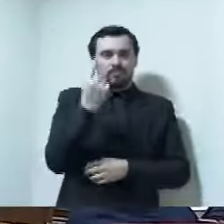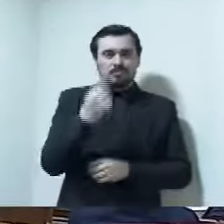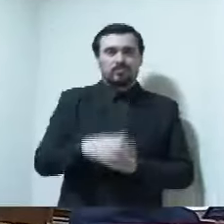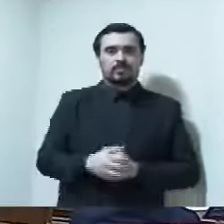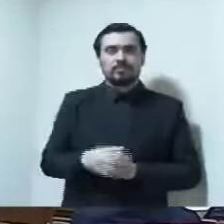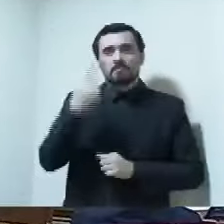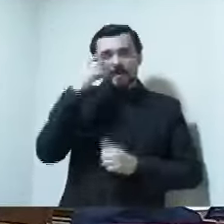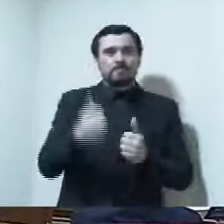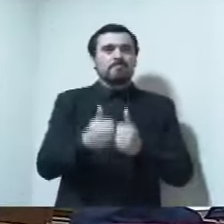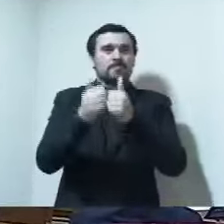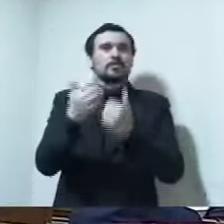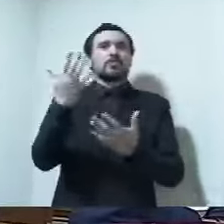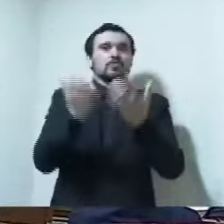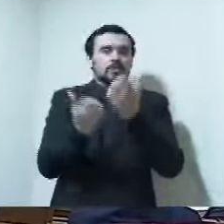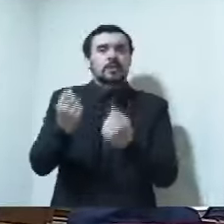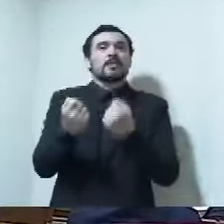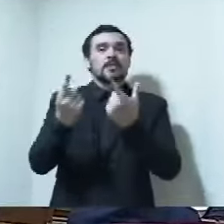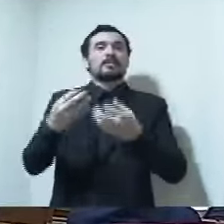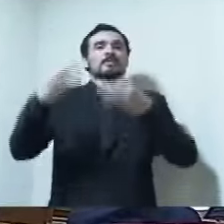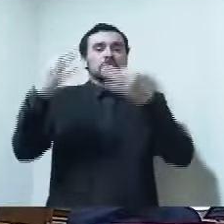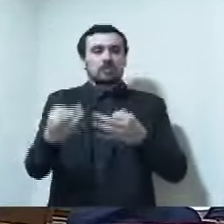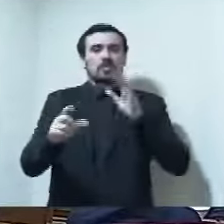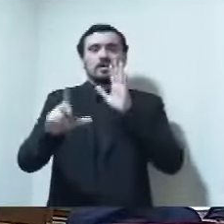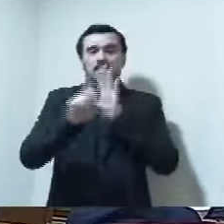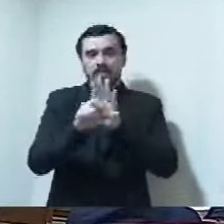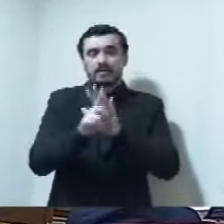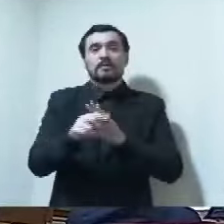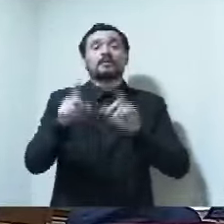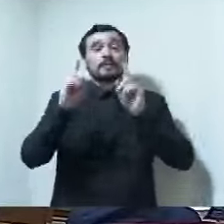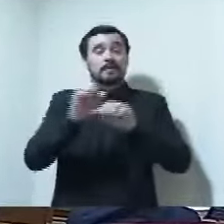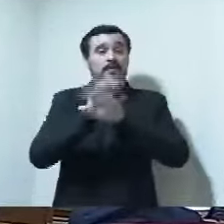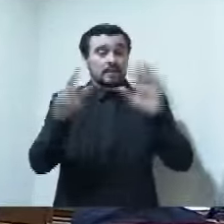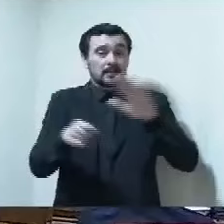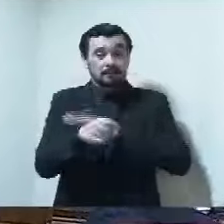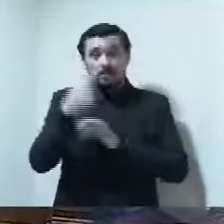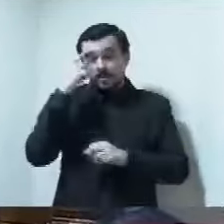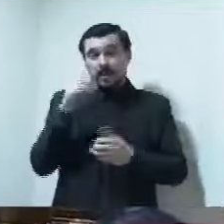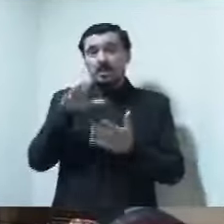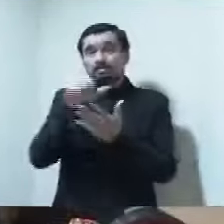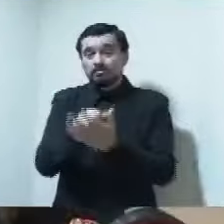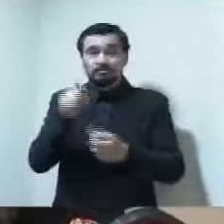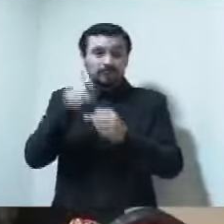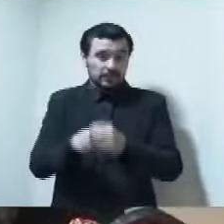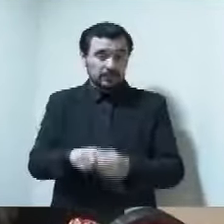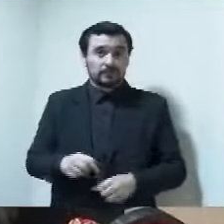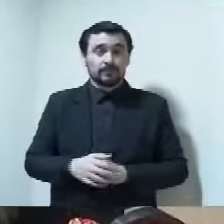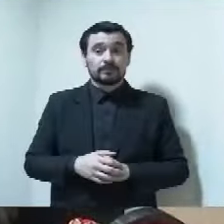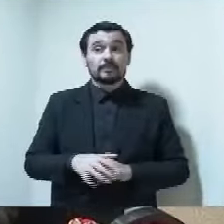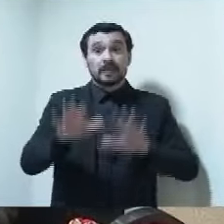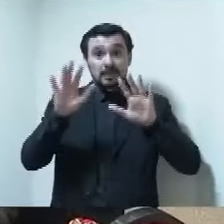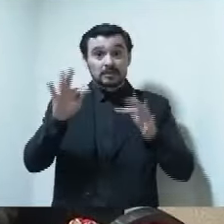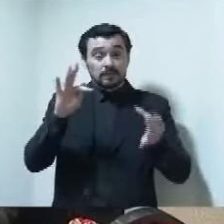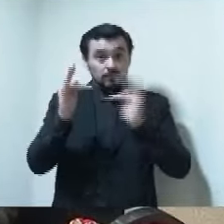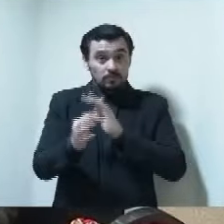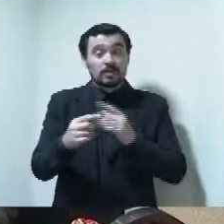nuestro país al otorgar seguridad jurídica y celeridad en los trámites registrales. Con estas